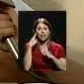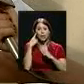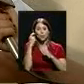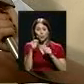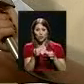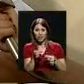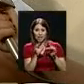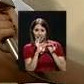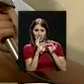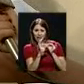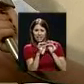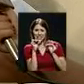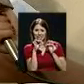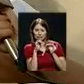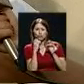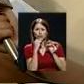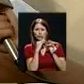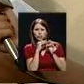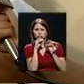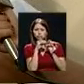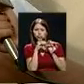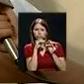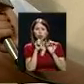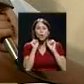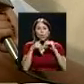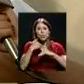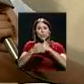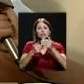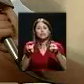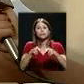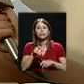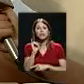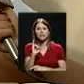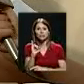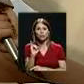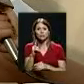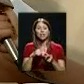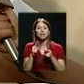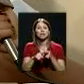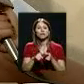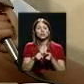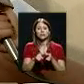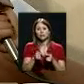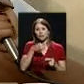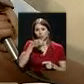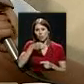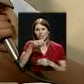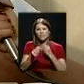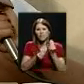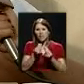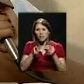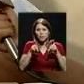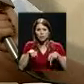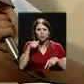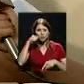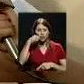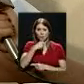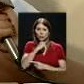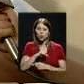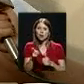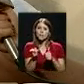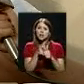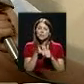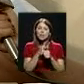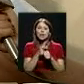navajas crecen bacterias y microorganismos que pueden dar infecciones Entonces lo más recomendable en ese momento es que el adulto mayor primero